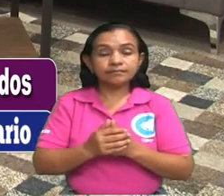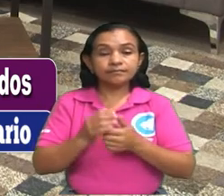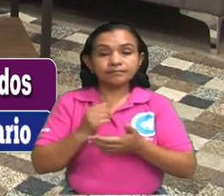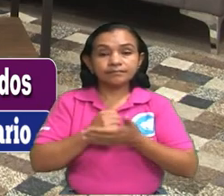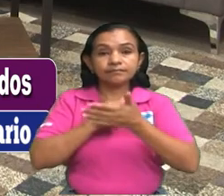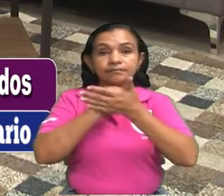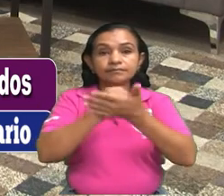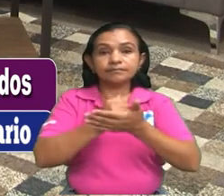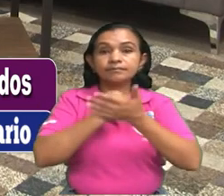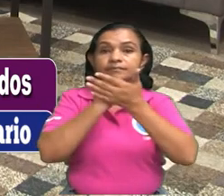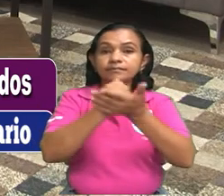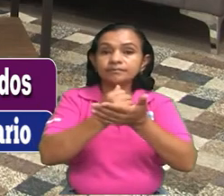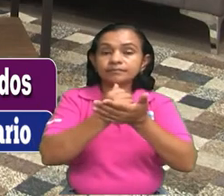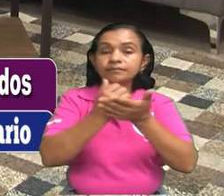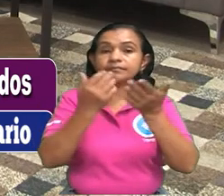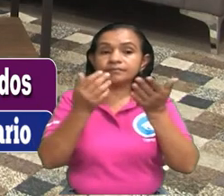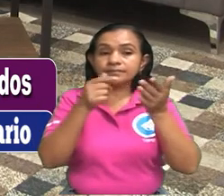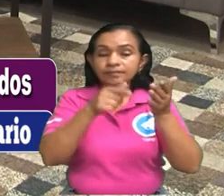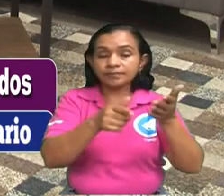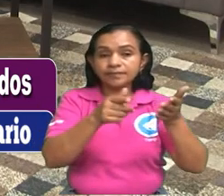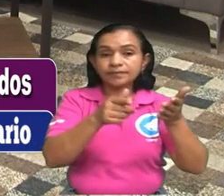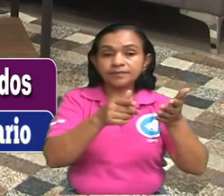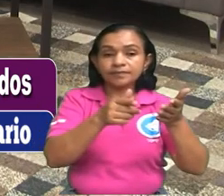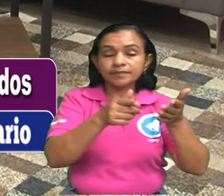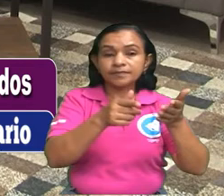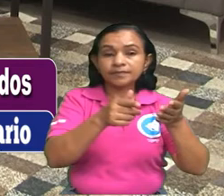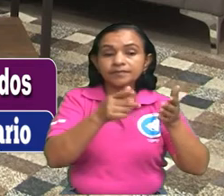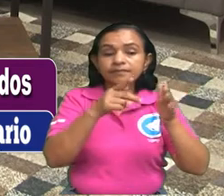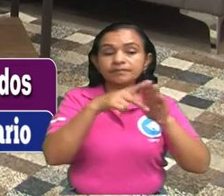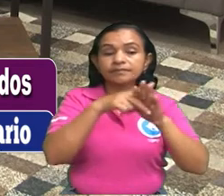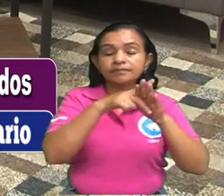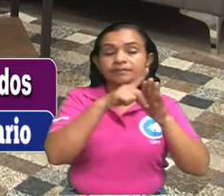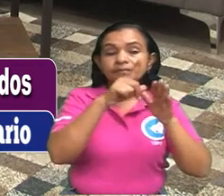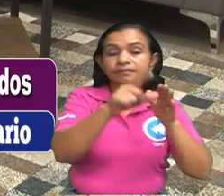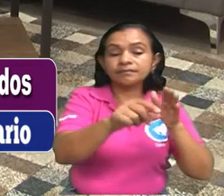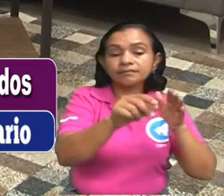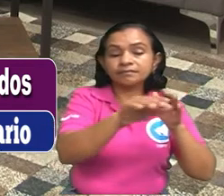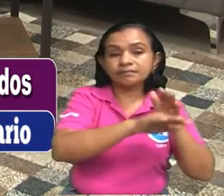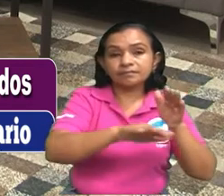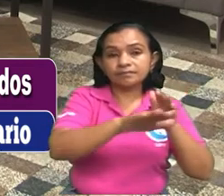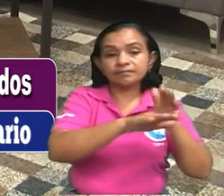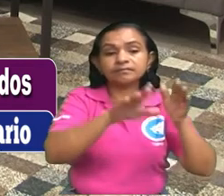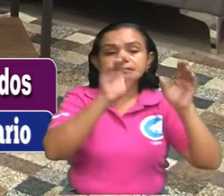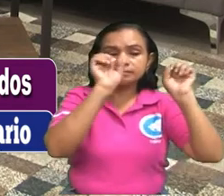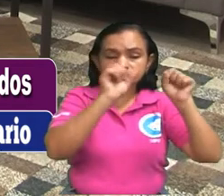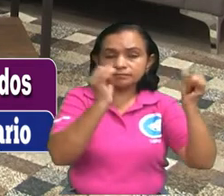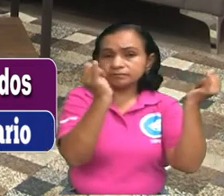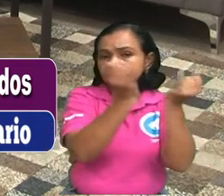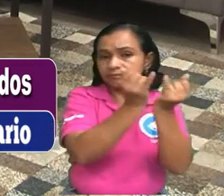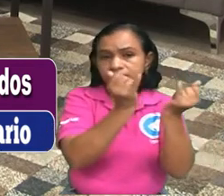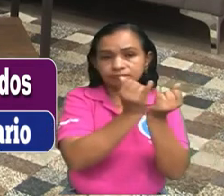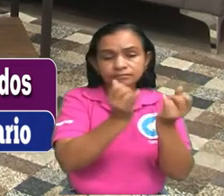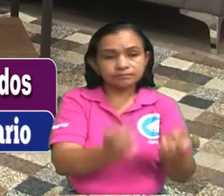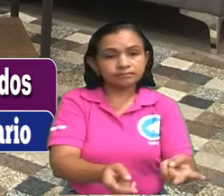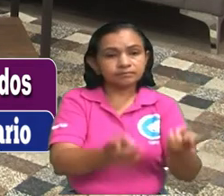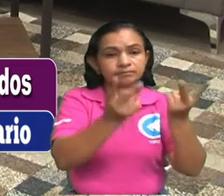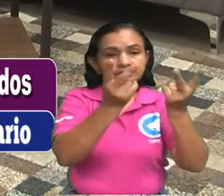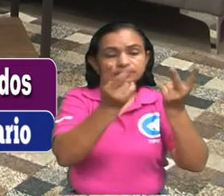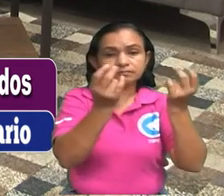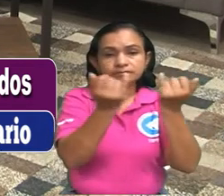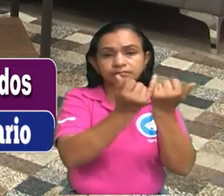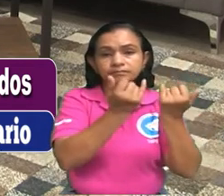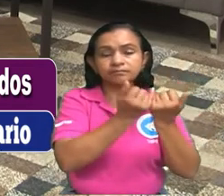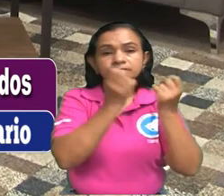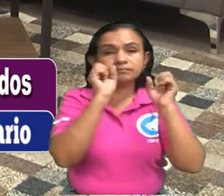construyendo un modelo donde ese niño que nació en la zona rural tenga las condiciones de vida y justa para